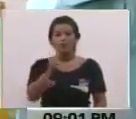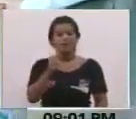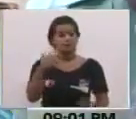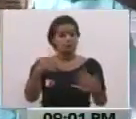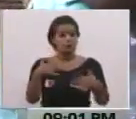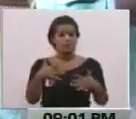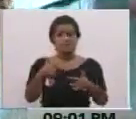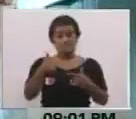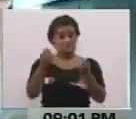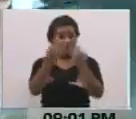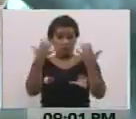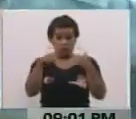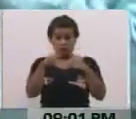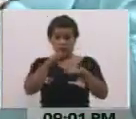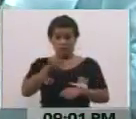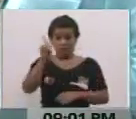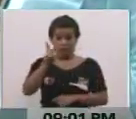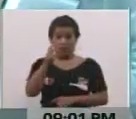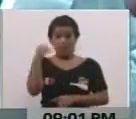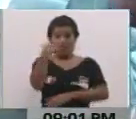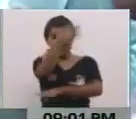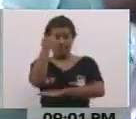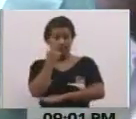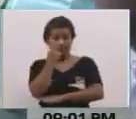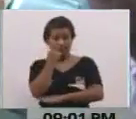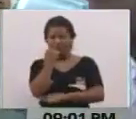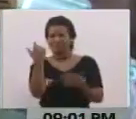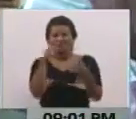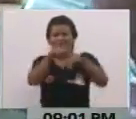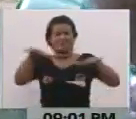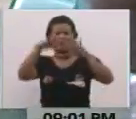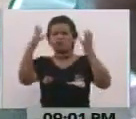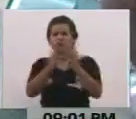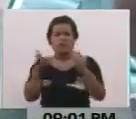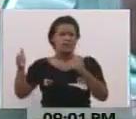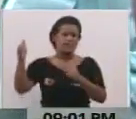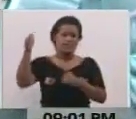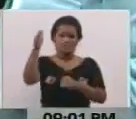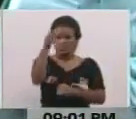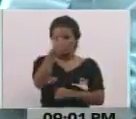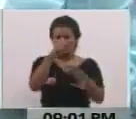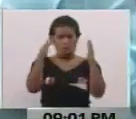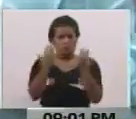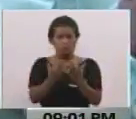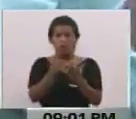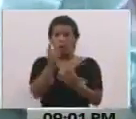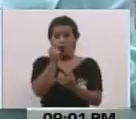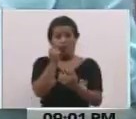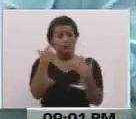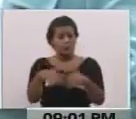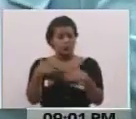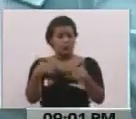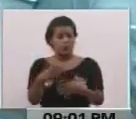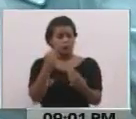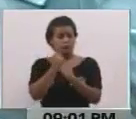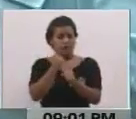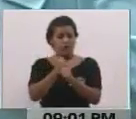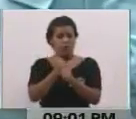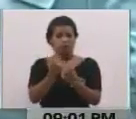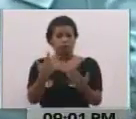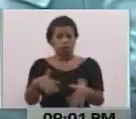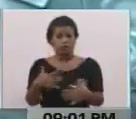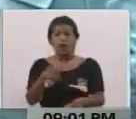Venezuela. Recorrió el mundo. Es impresionante todo lo que hizo en tan poco tiempo. Sí. Y siempre